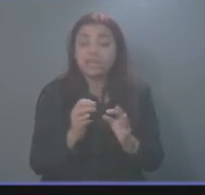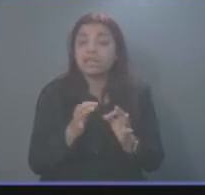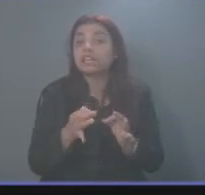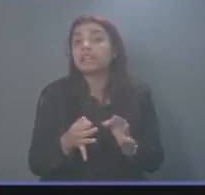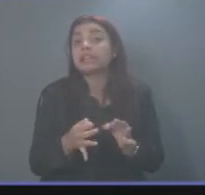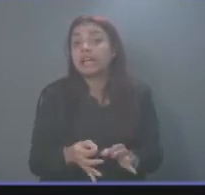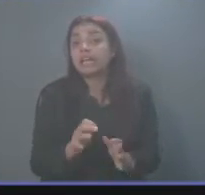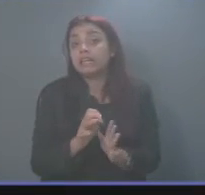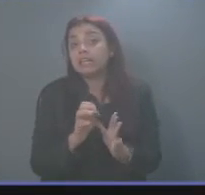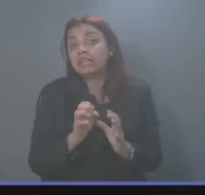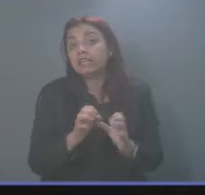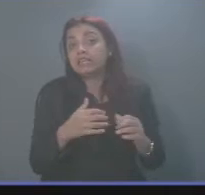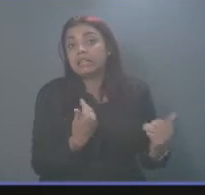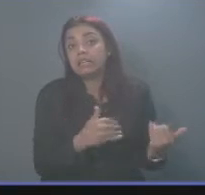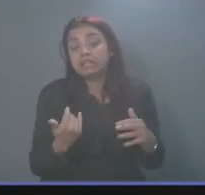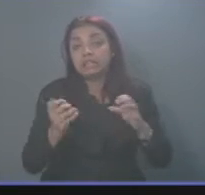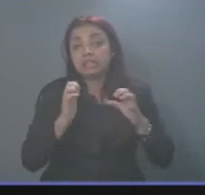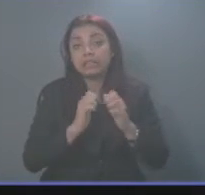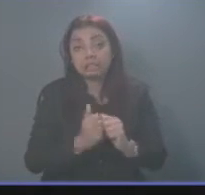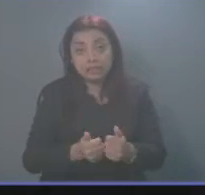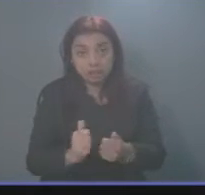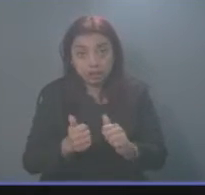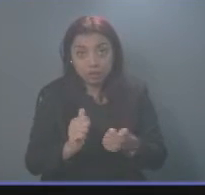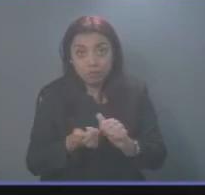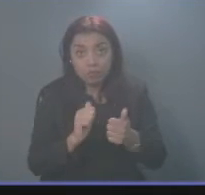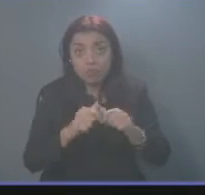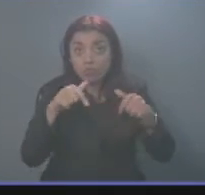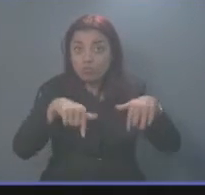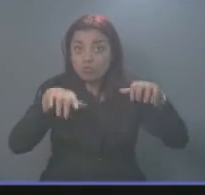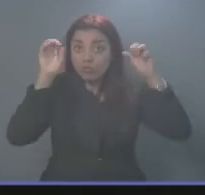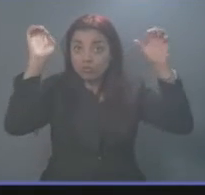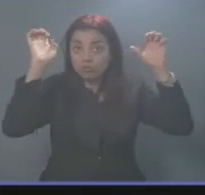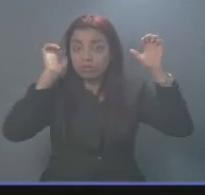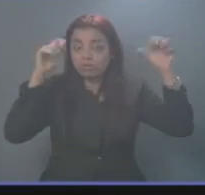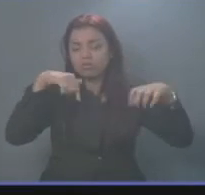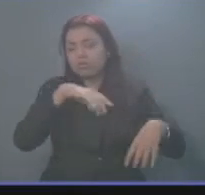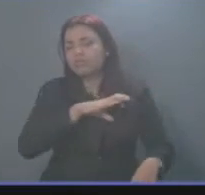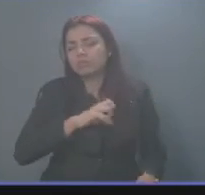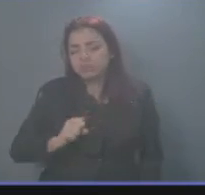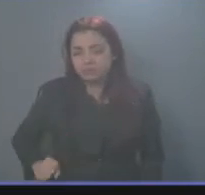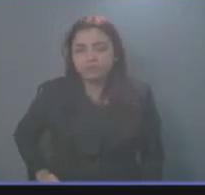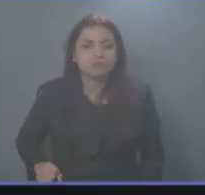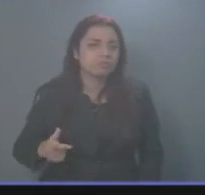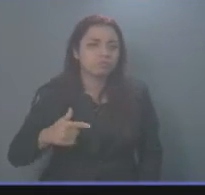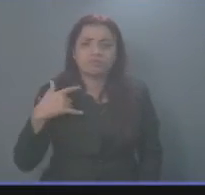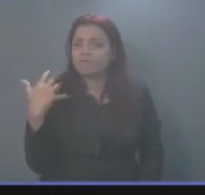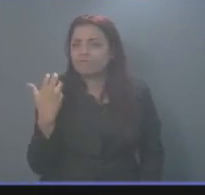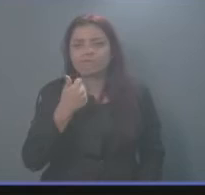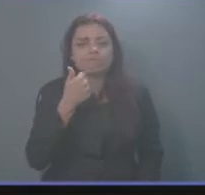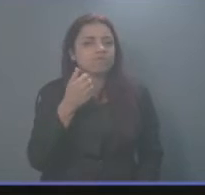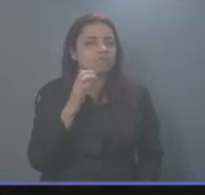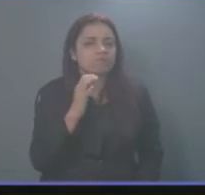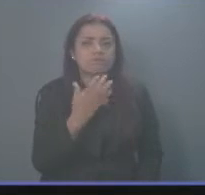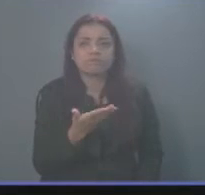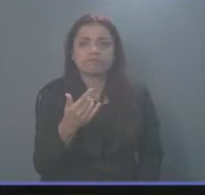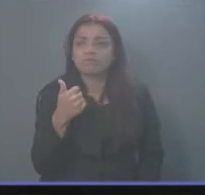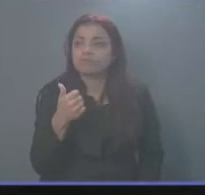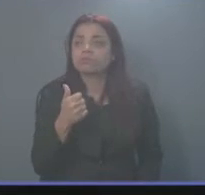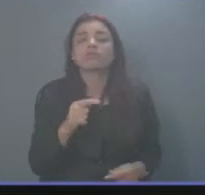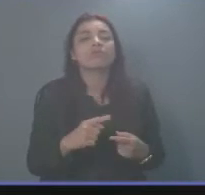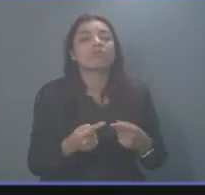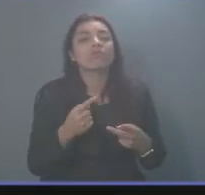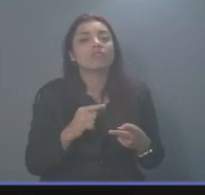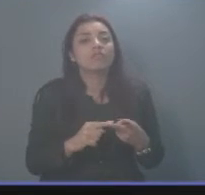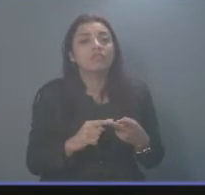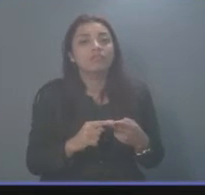país. Y dentro de eso hay muchos logros, muchas cosas buenas para el bien de todo el deporte. En primer